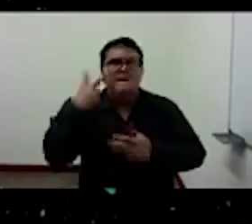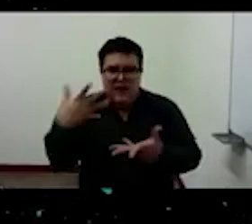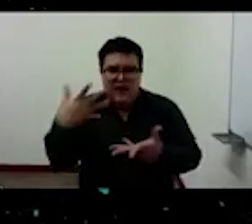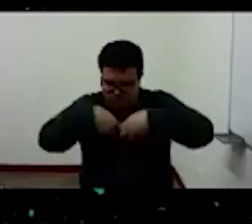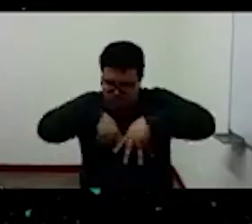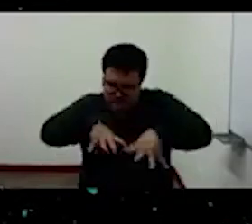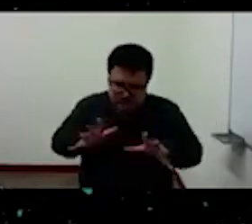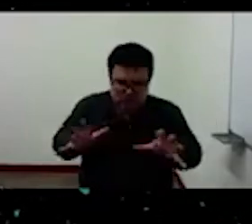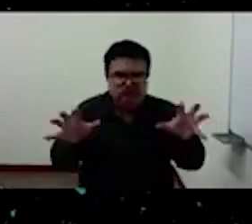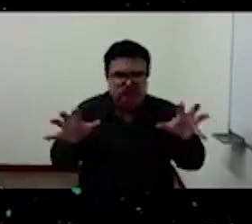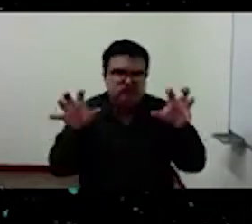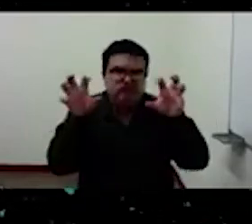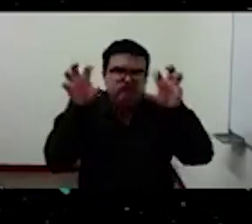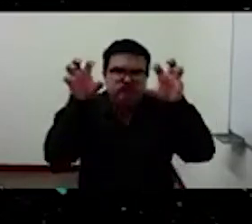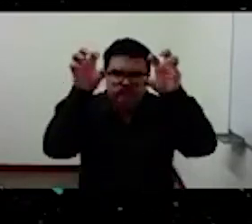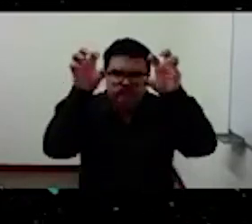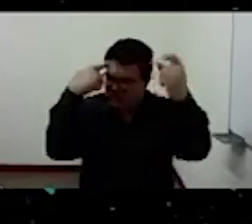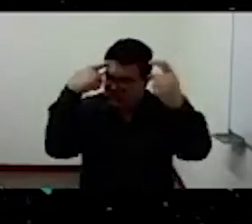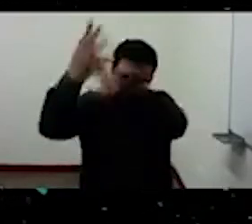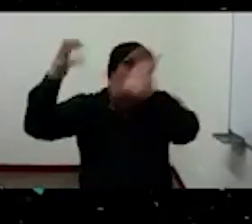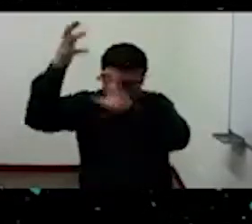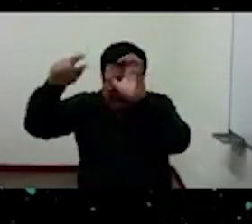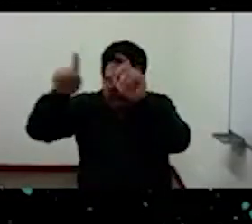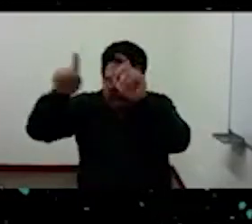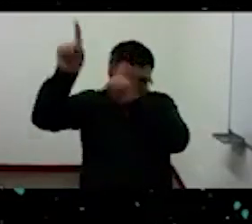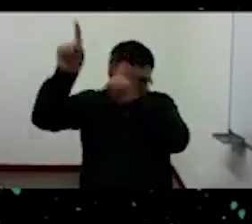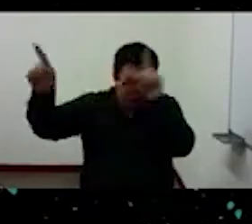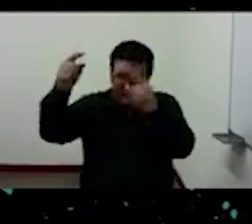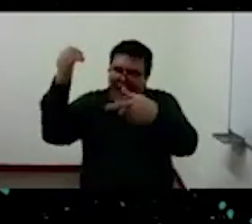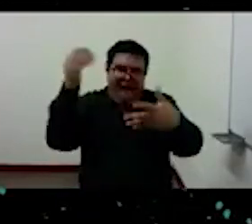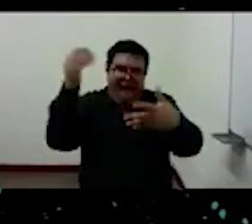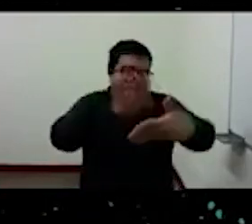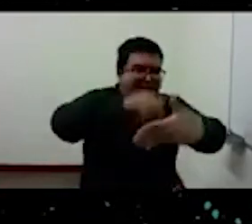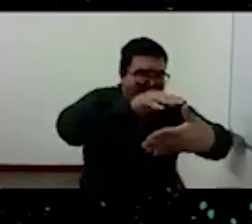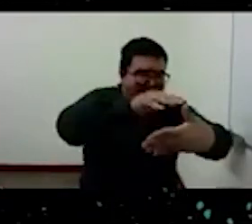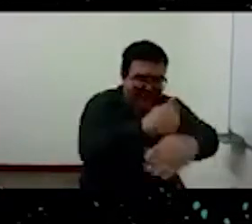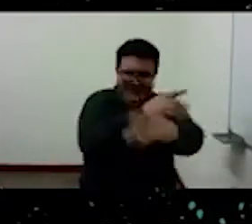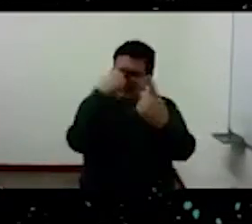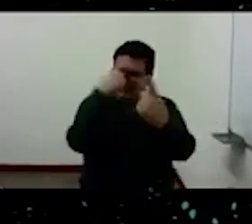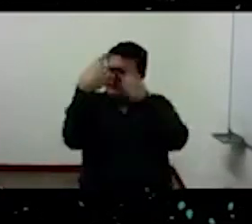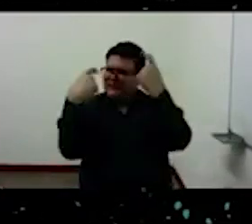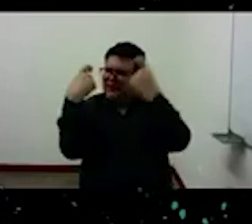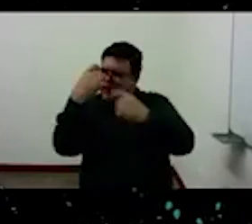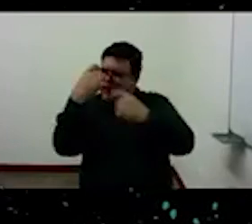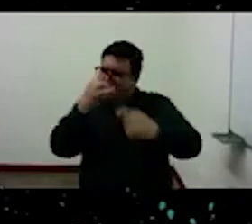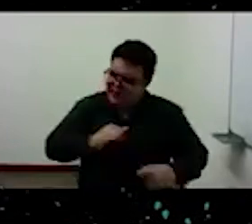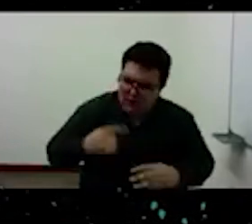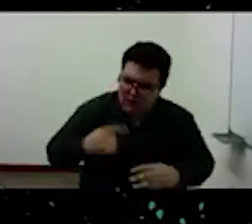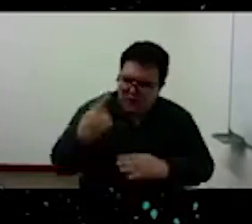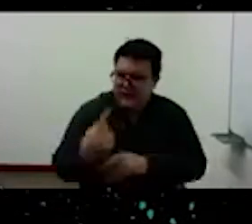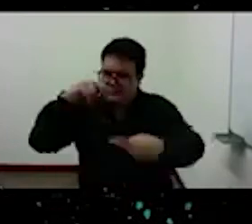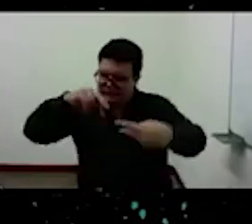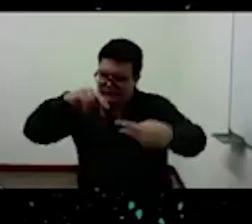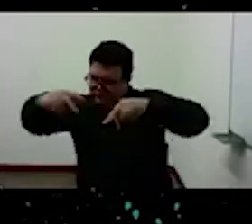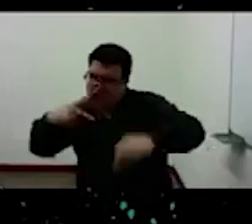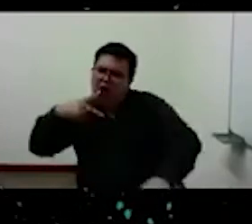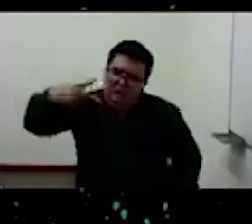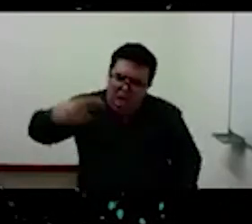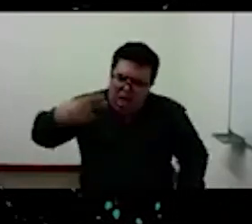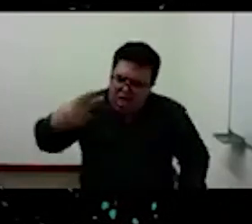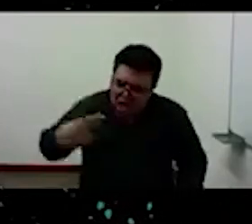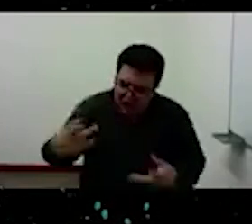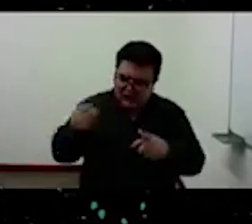La imagen pasa por una fase primordial donde lo individual apolíneo, el cliché, sufre los martirios